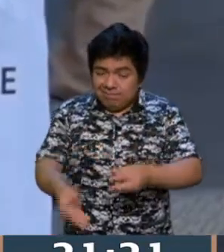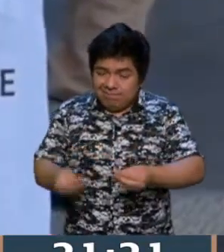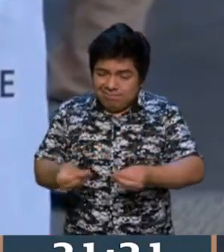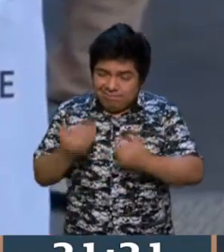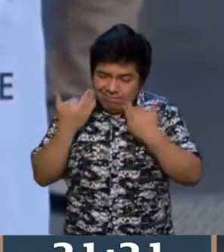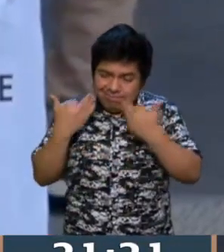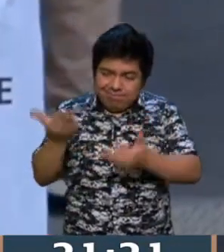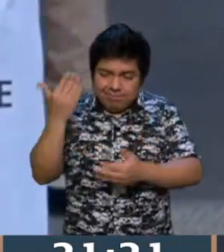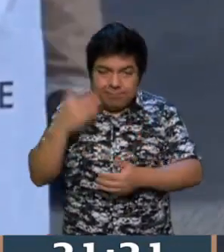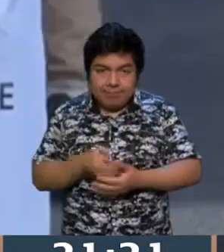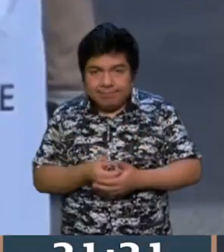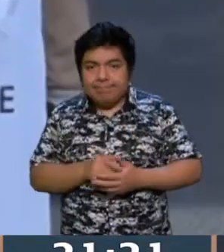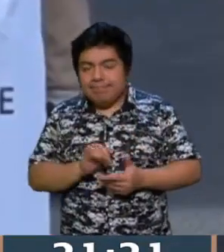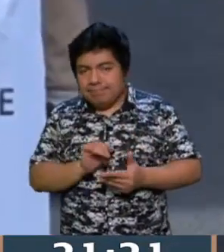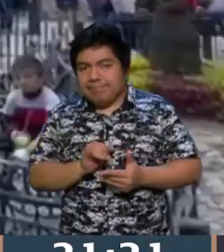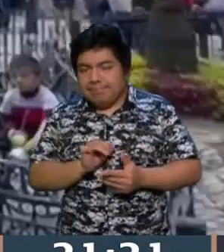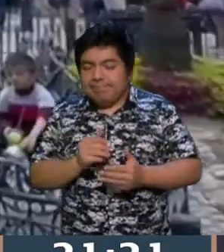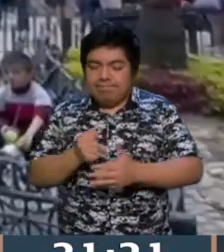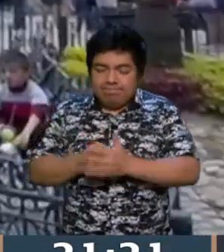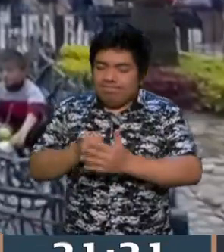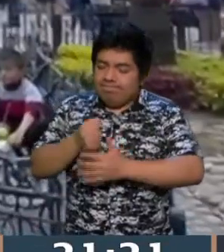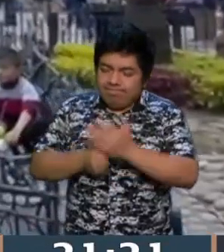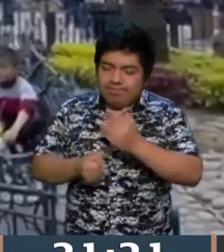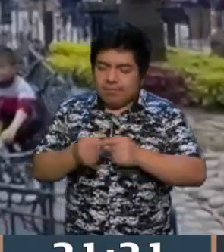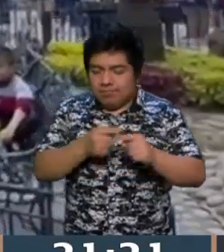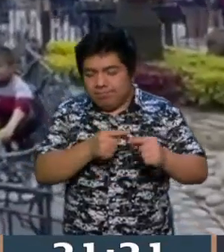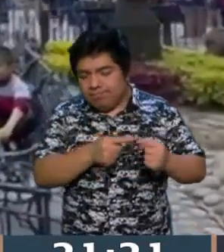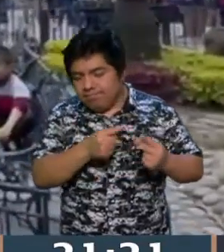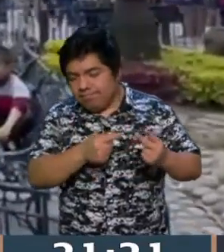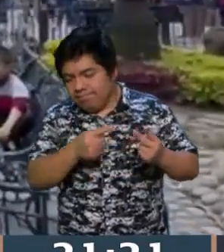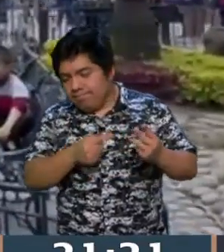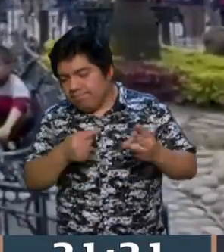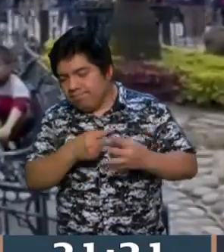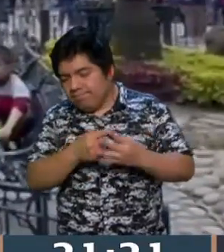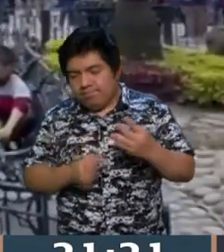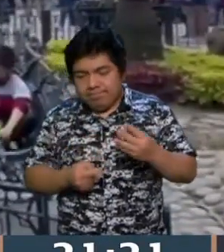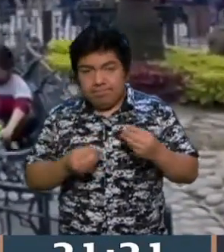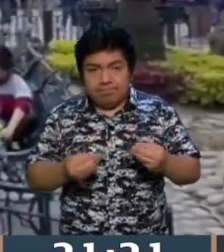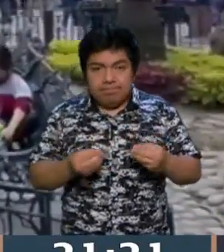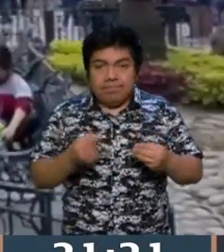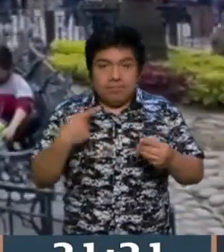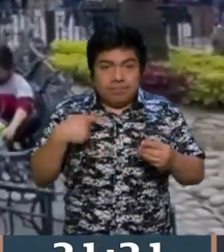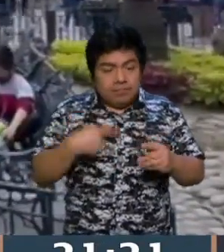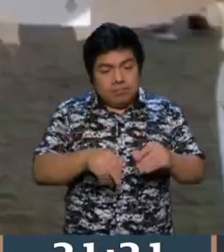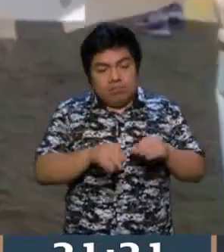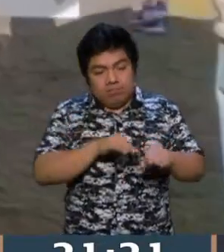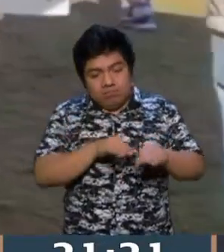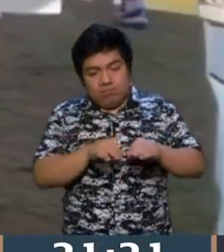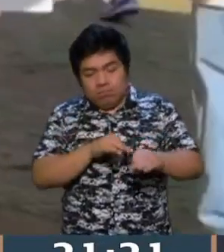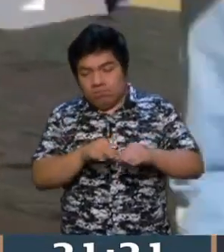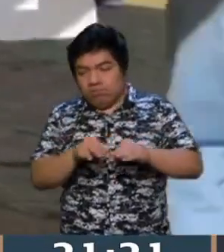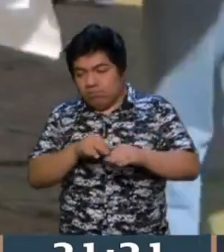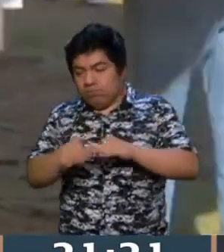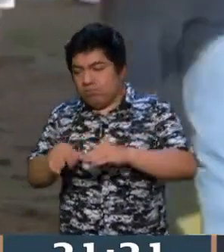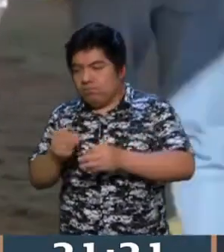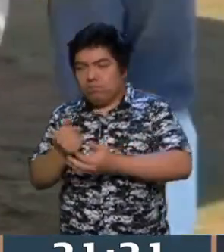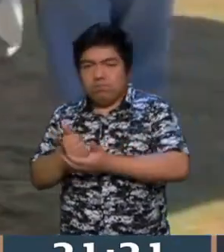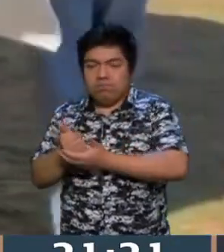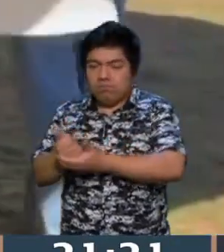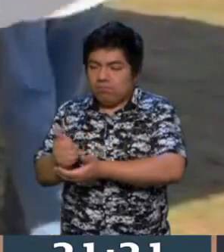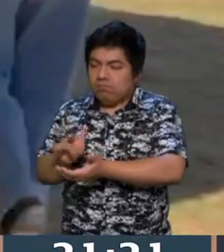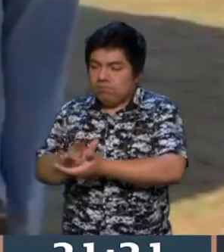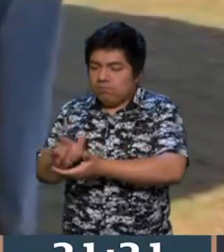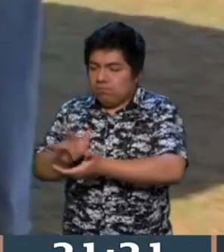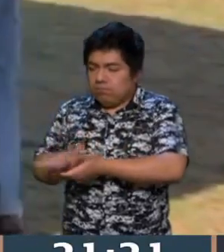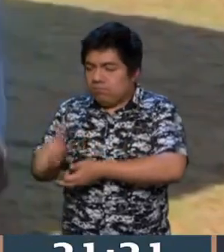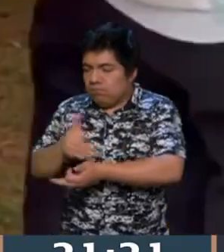concurrente, donde pues hay muchos elementos donde estamos nosotros trabajando y apoyando, insisto, la idea es apoyar en